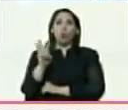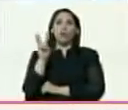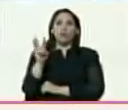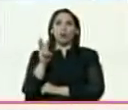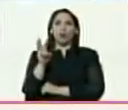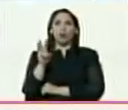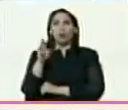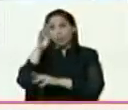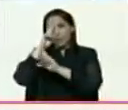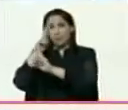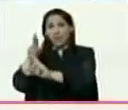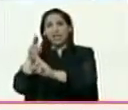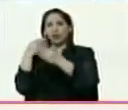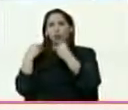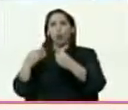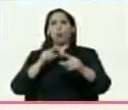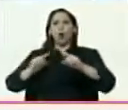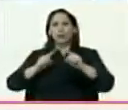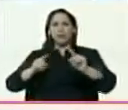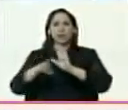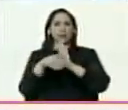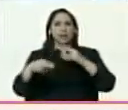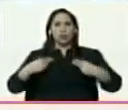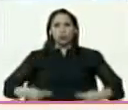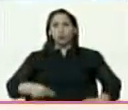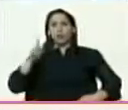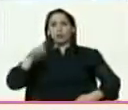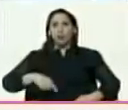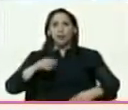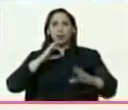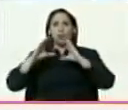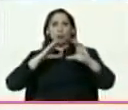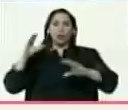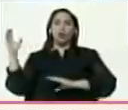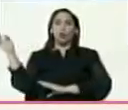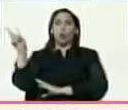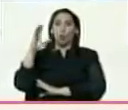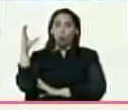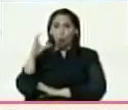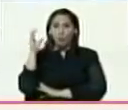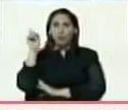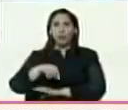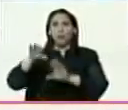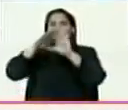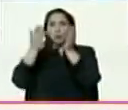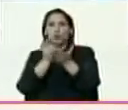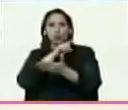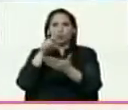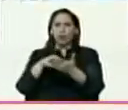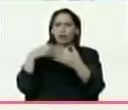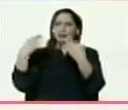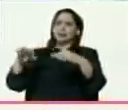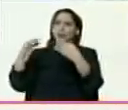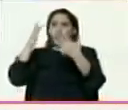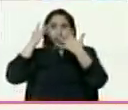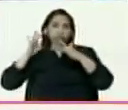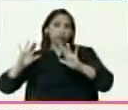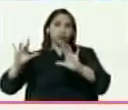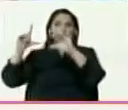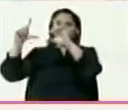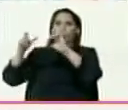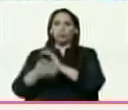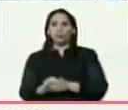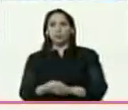derecho humano y los medios de colombia en los medios del mundo entero suponer que fue una simple fotografía de unos fans